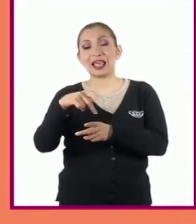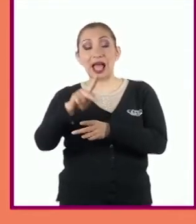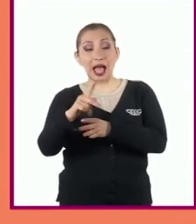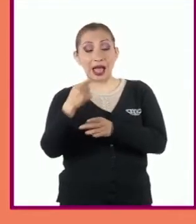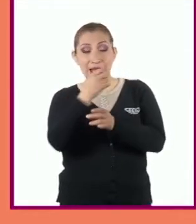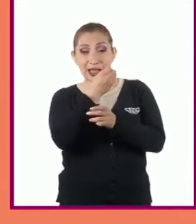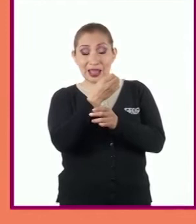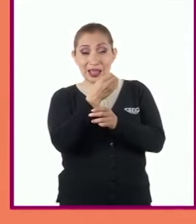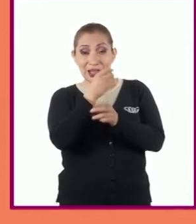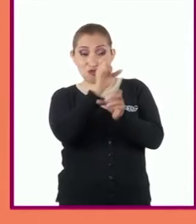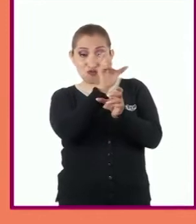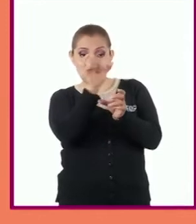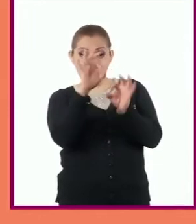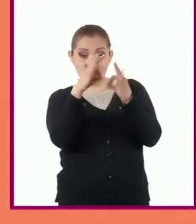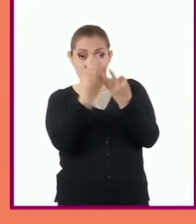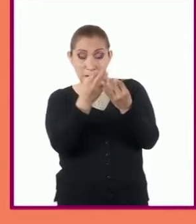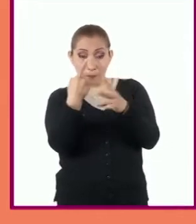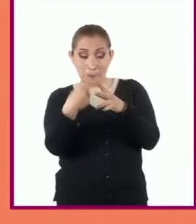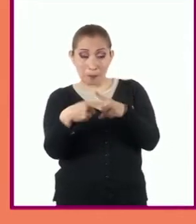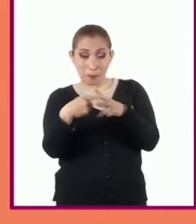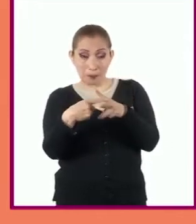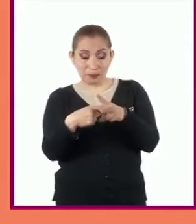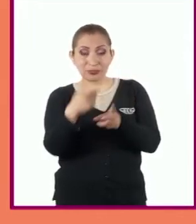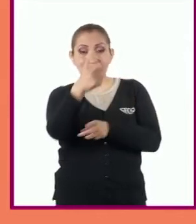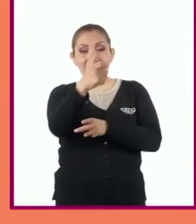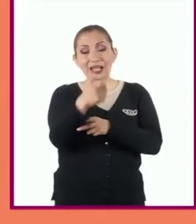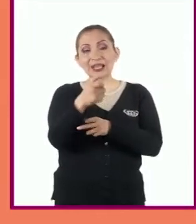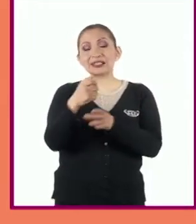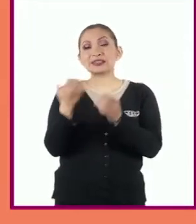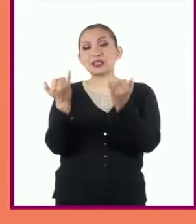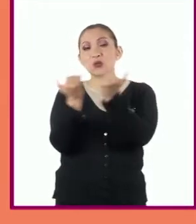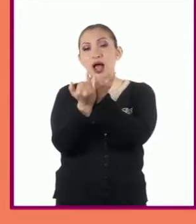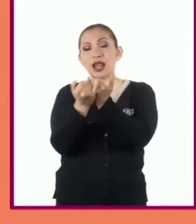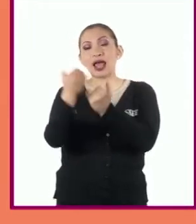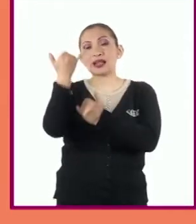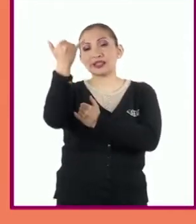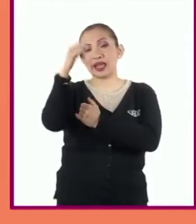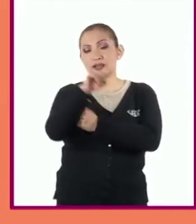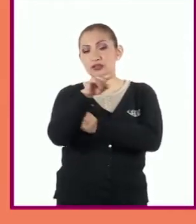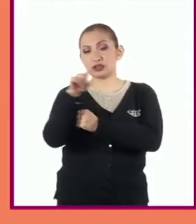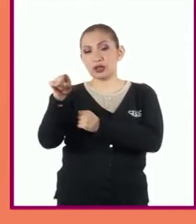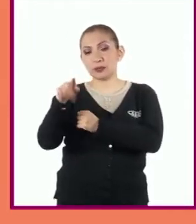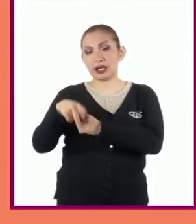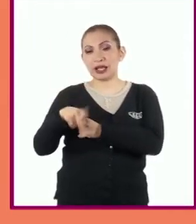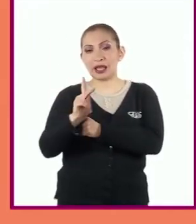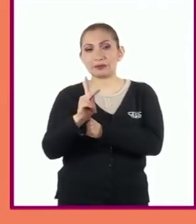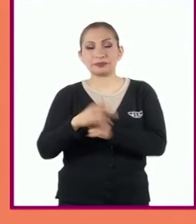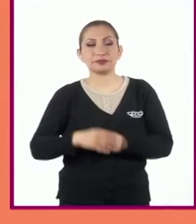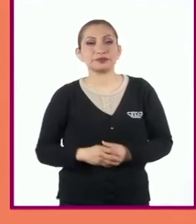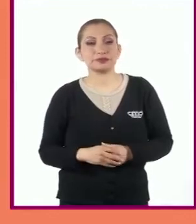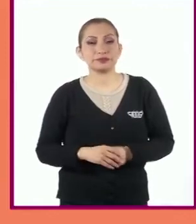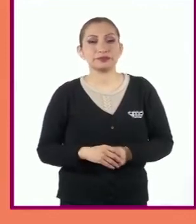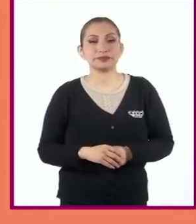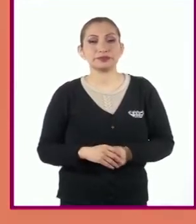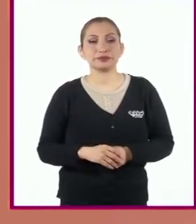expresión algebraica es X igual a Y entre K.